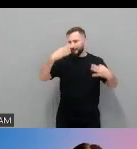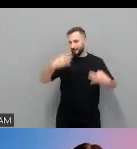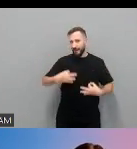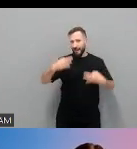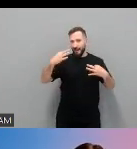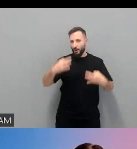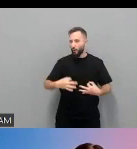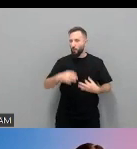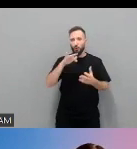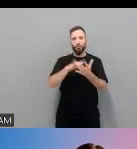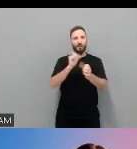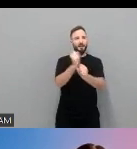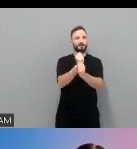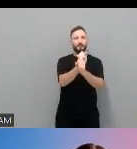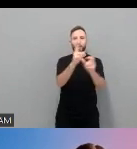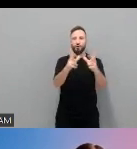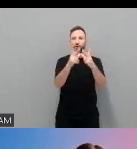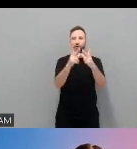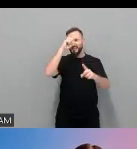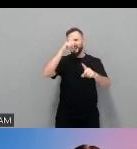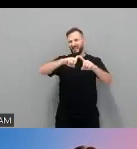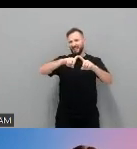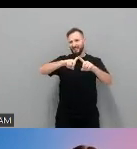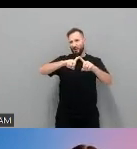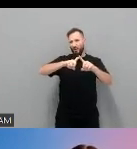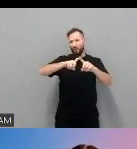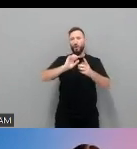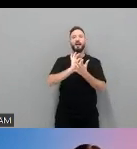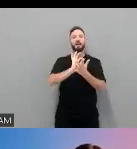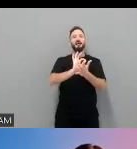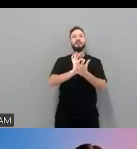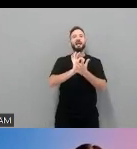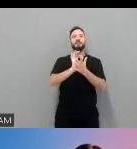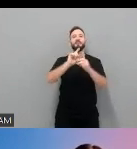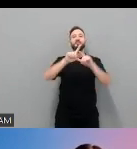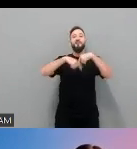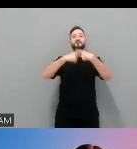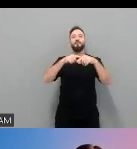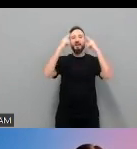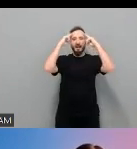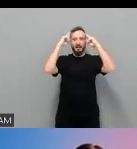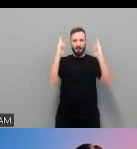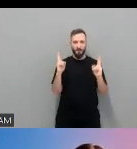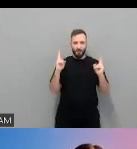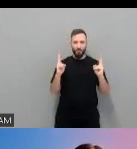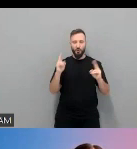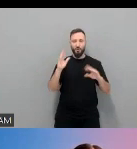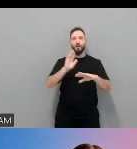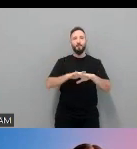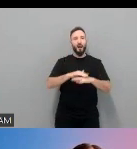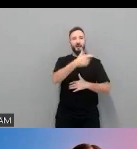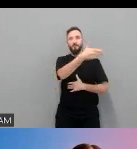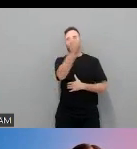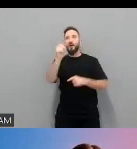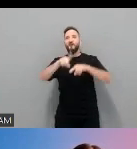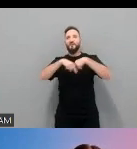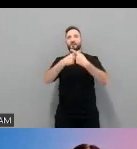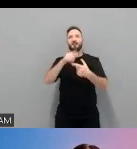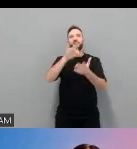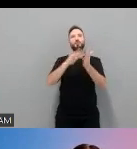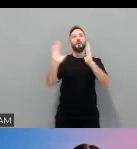con trabajadoras sociales, psicólogas, servicios de respiro familiar para que las familias también puedan tener esos